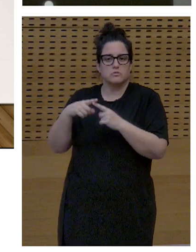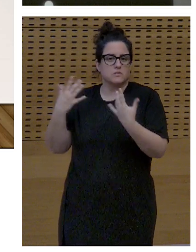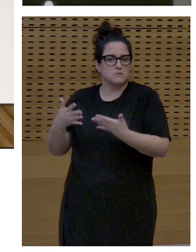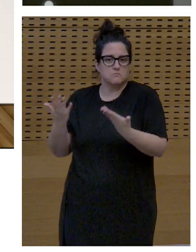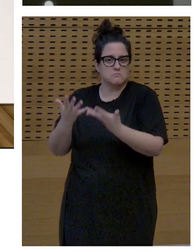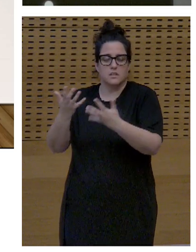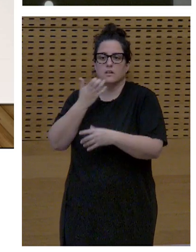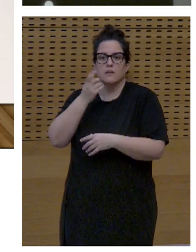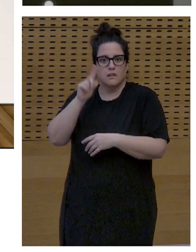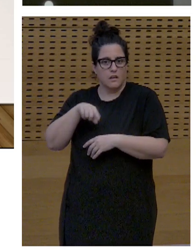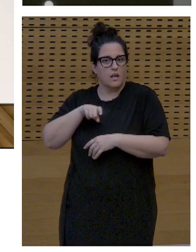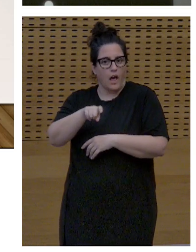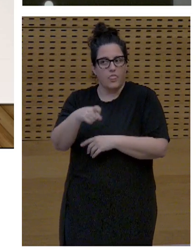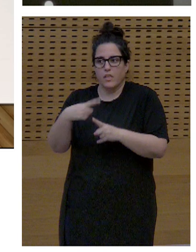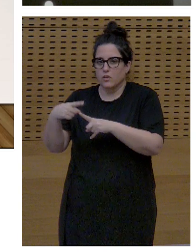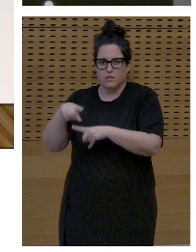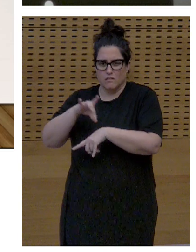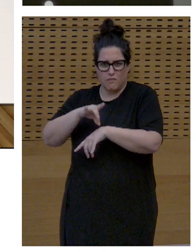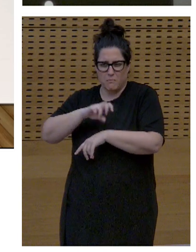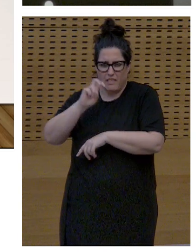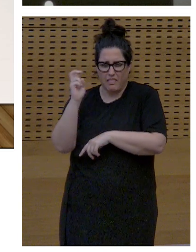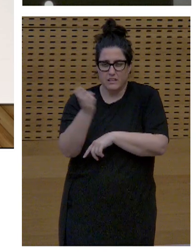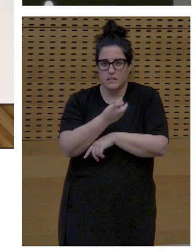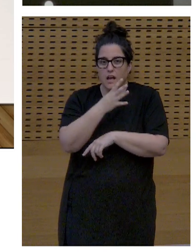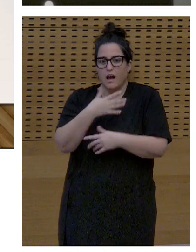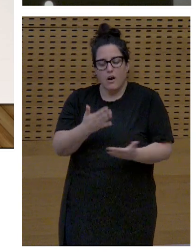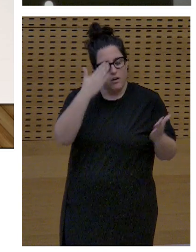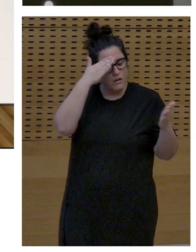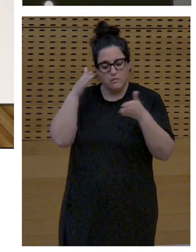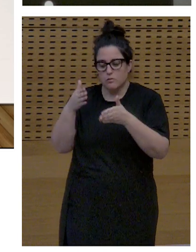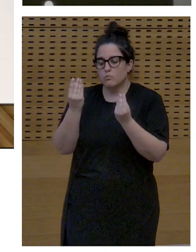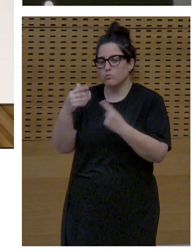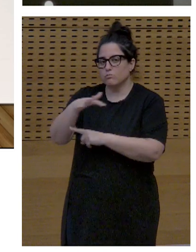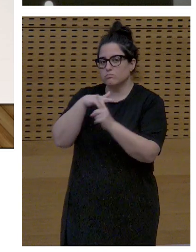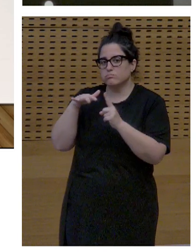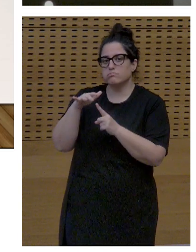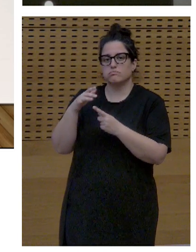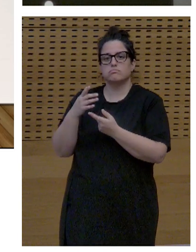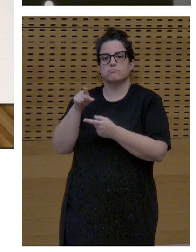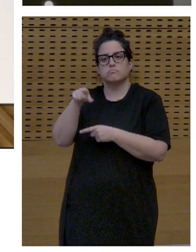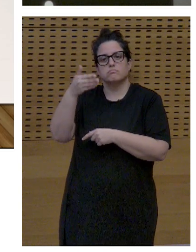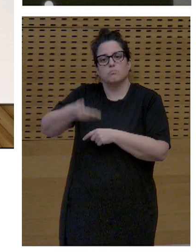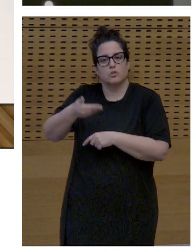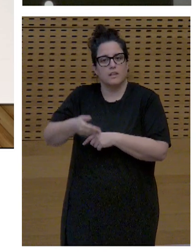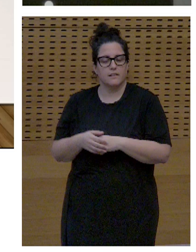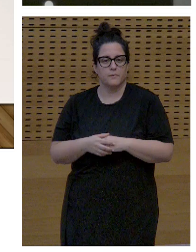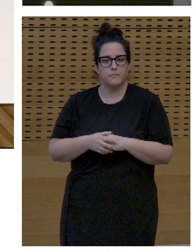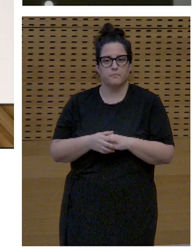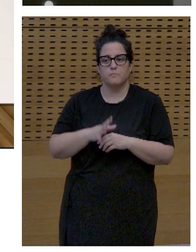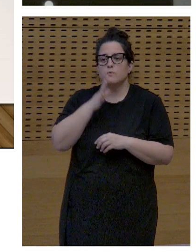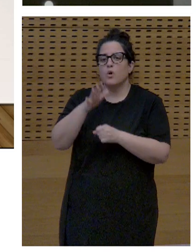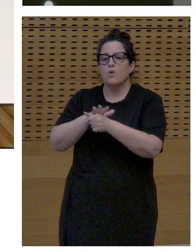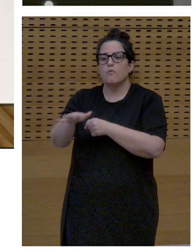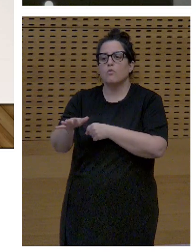en oncología, en muchas enfermedades, se está dando mucha importancia a esto porque se ha visto que es muy importante y influye mucho